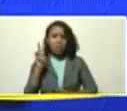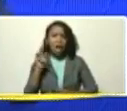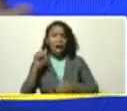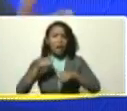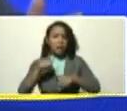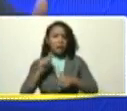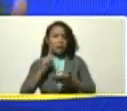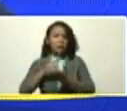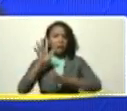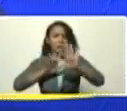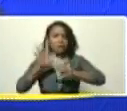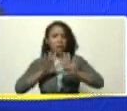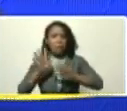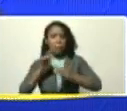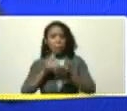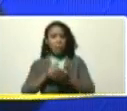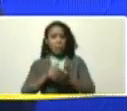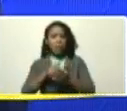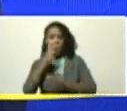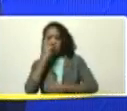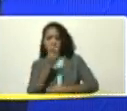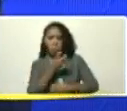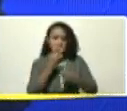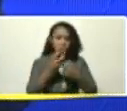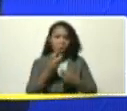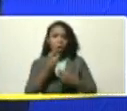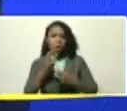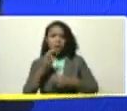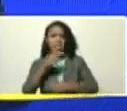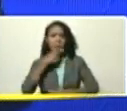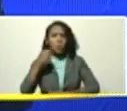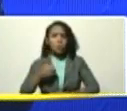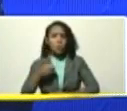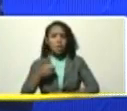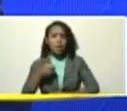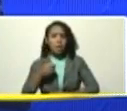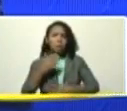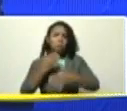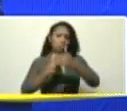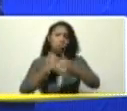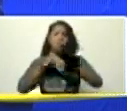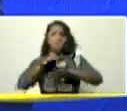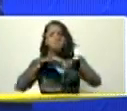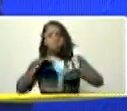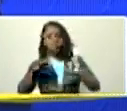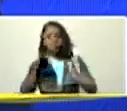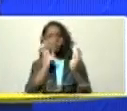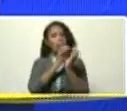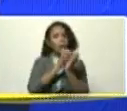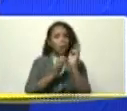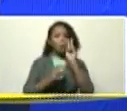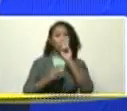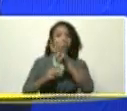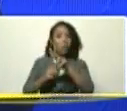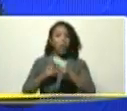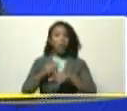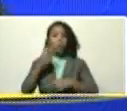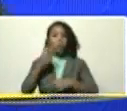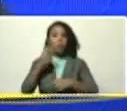15.000 turistas rusos en los últimos 2 meses. Y uno va a las playas, turistas rusos.